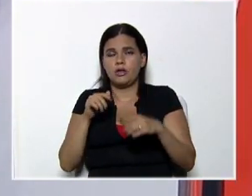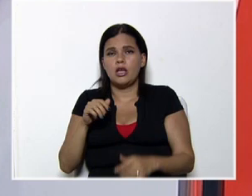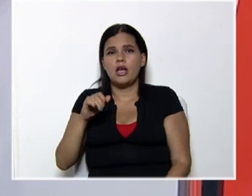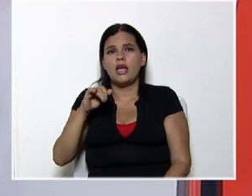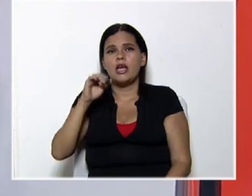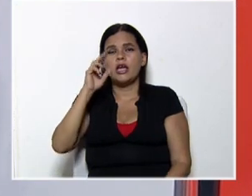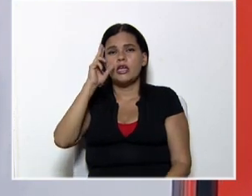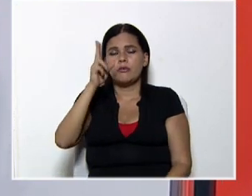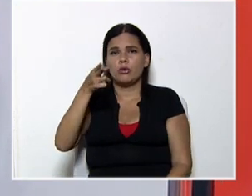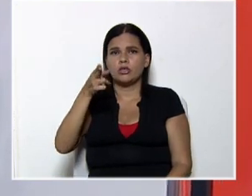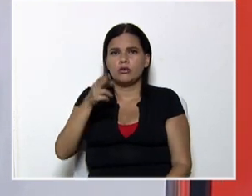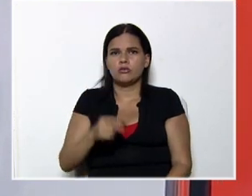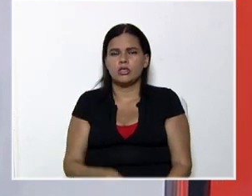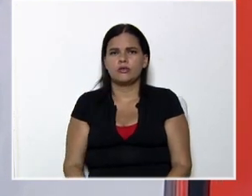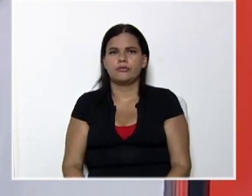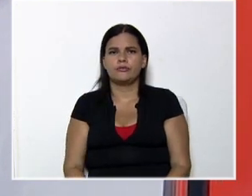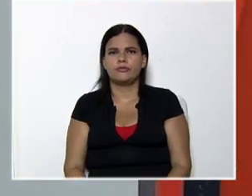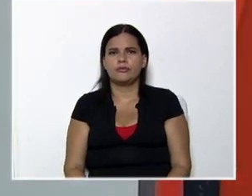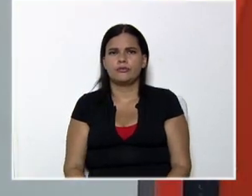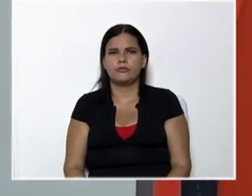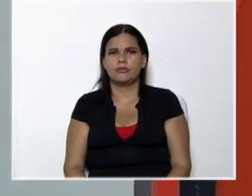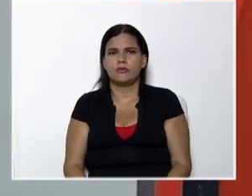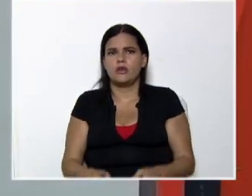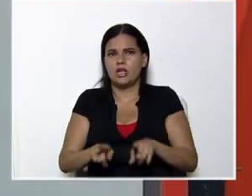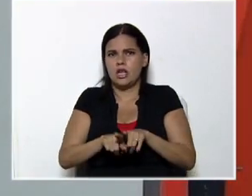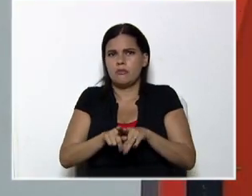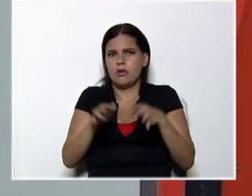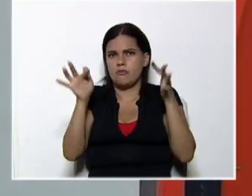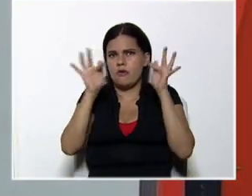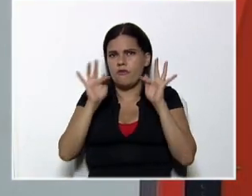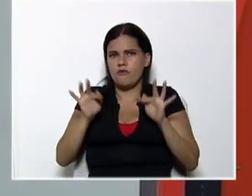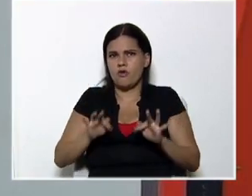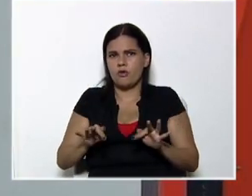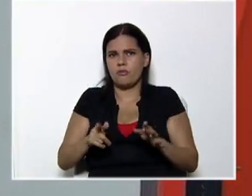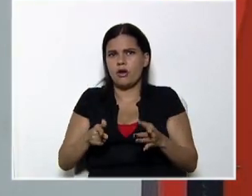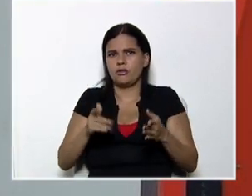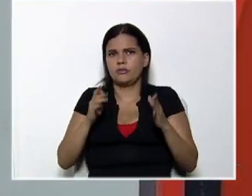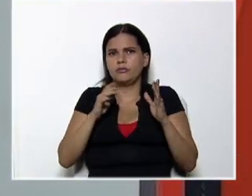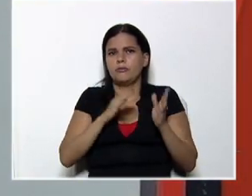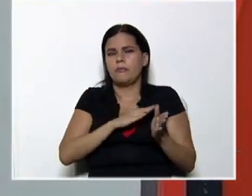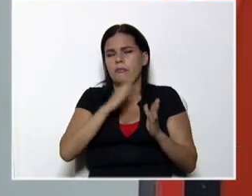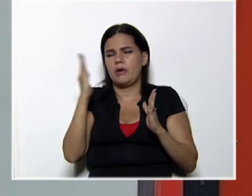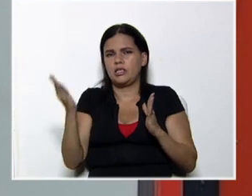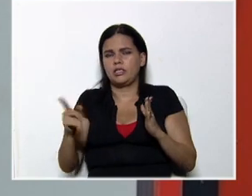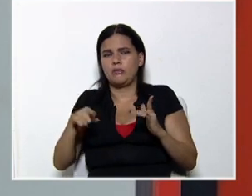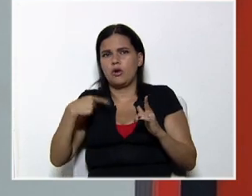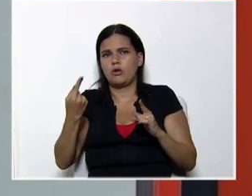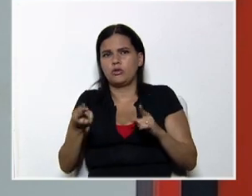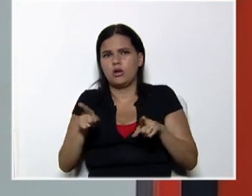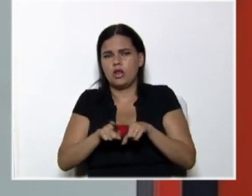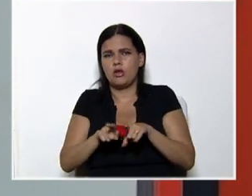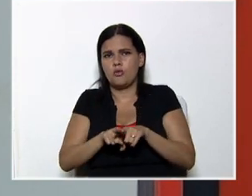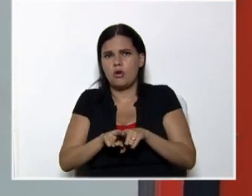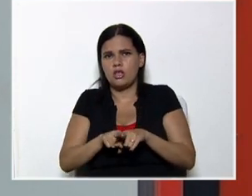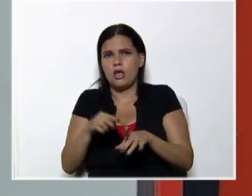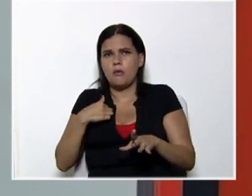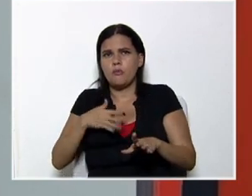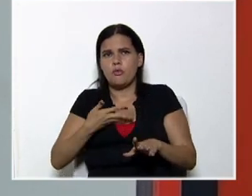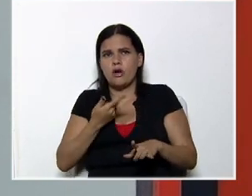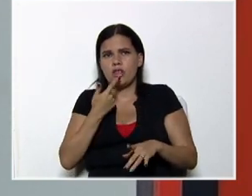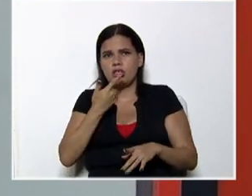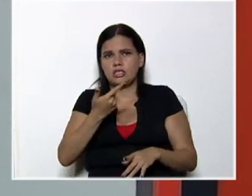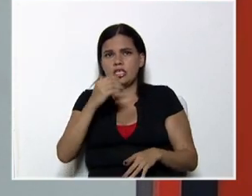despejamos nuestro cateto adyacente. Cateto adyacente va a ser igual a la hipotenusa